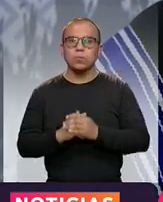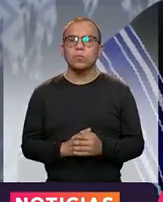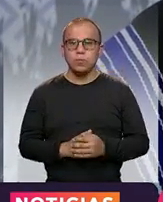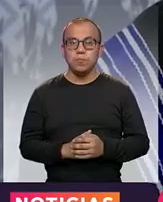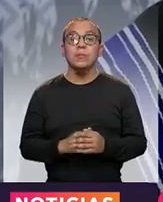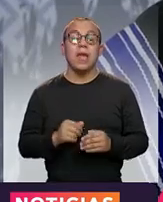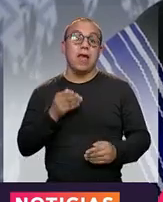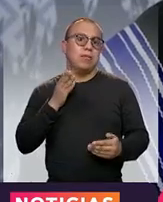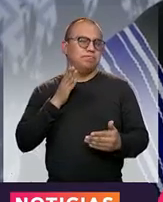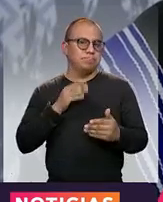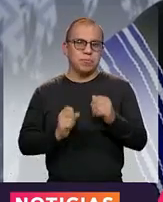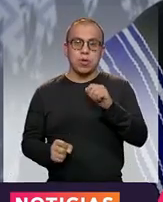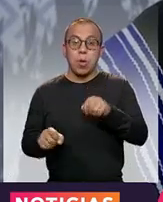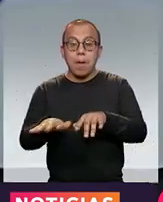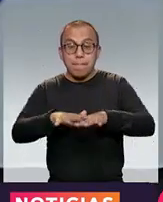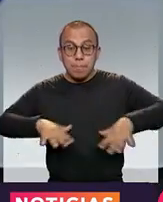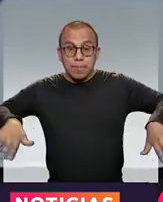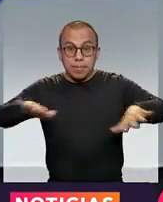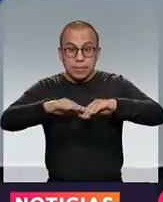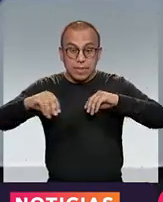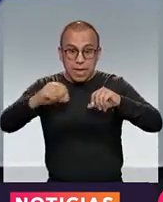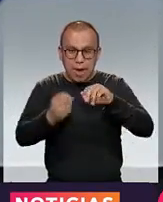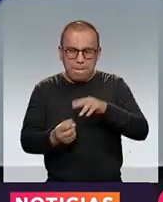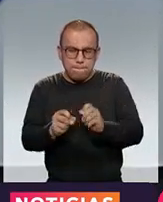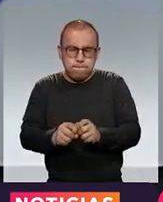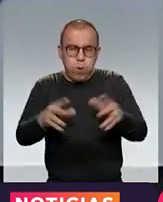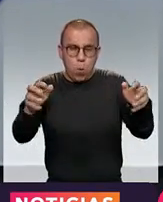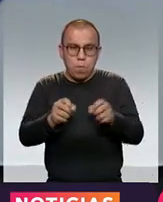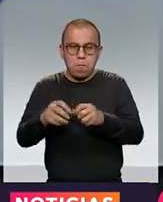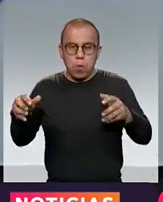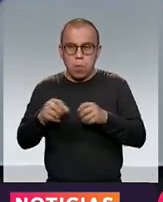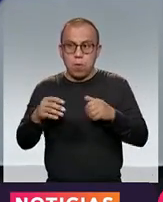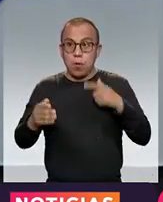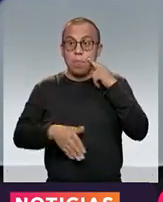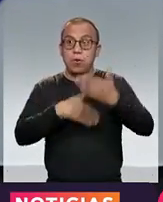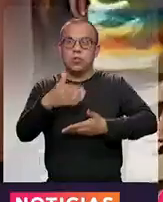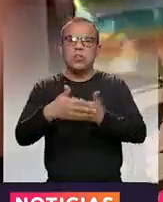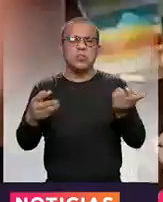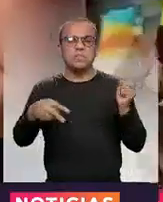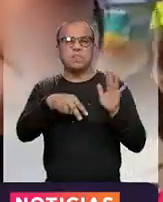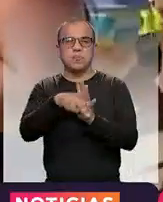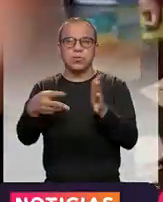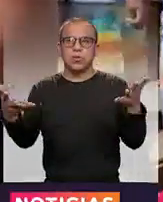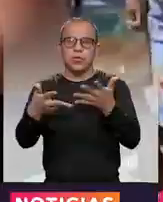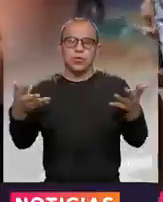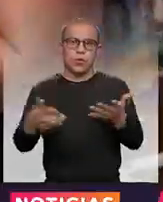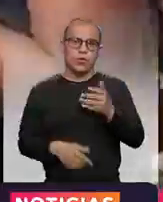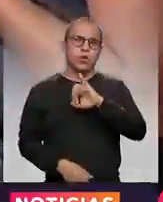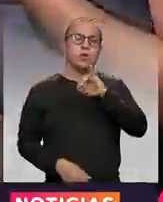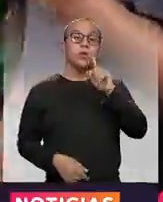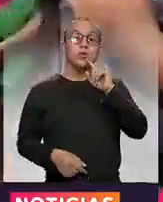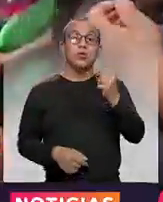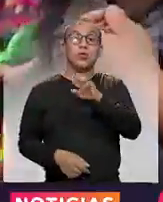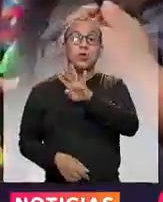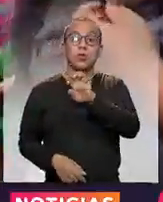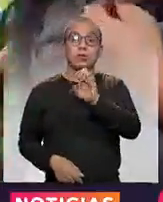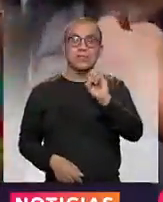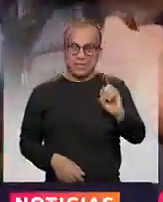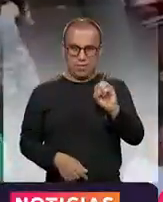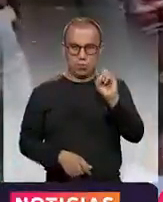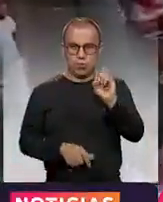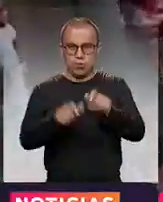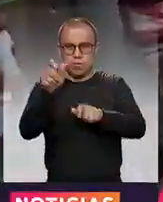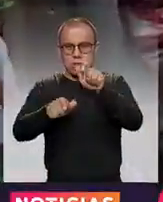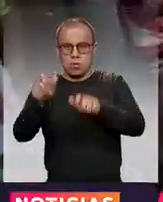accidentes por presencia de minas antipersona. El caso más reciente de desplazamiento se evidencia en Suyanto. 931 indígenas